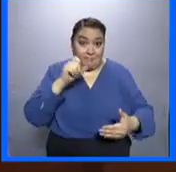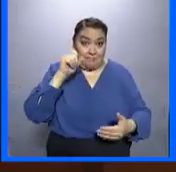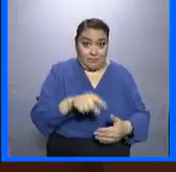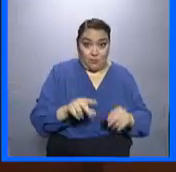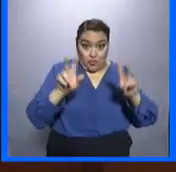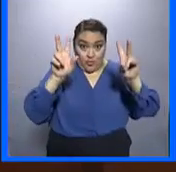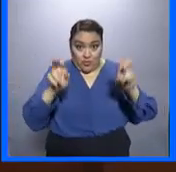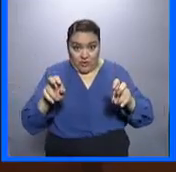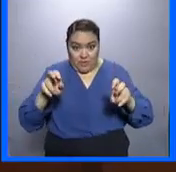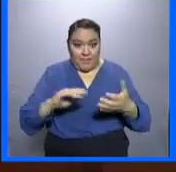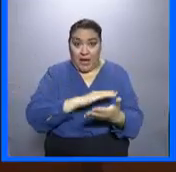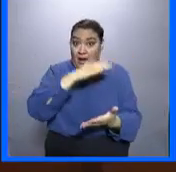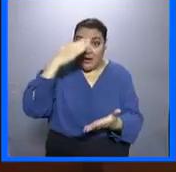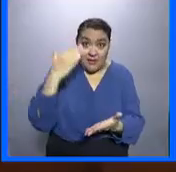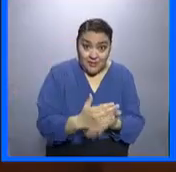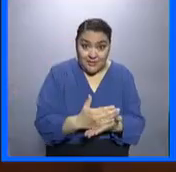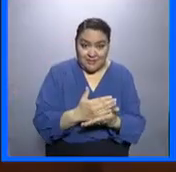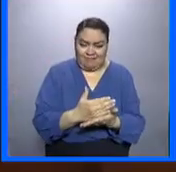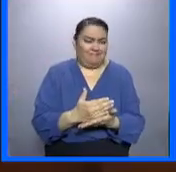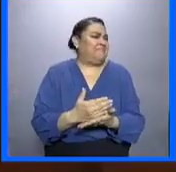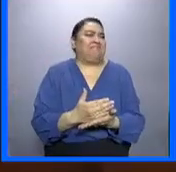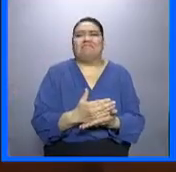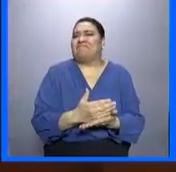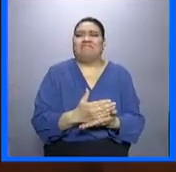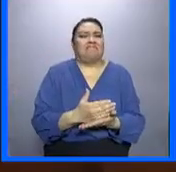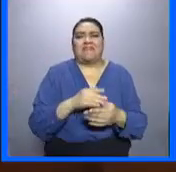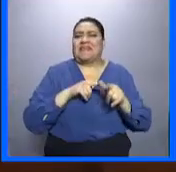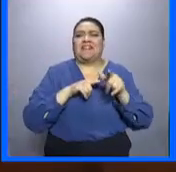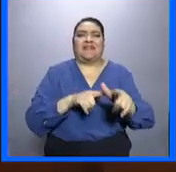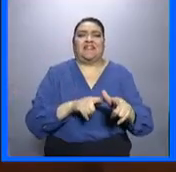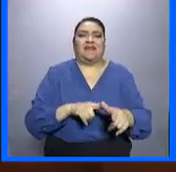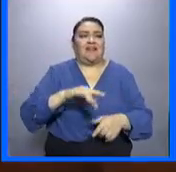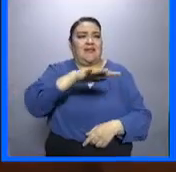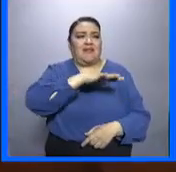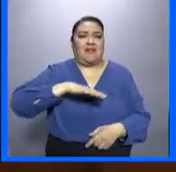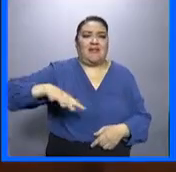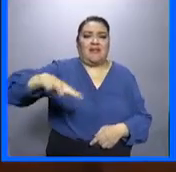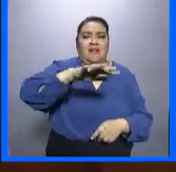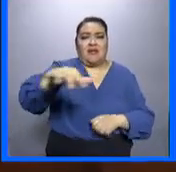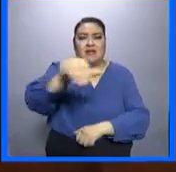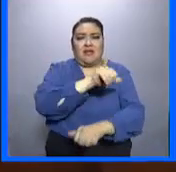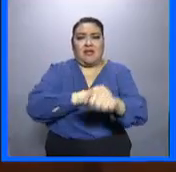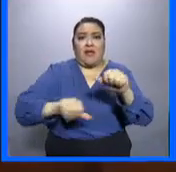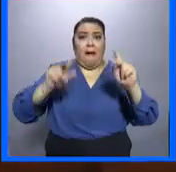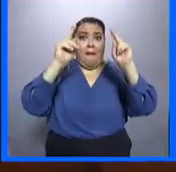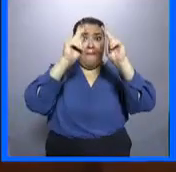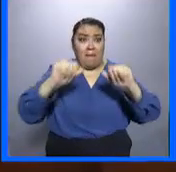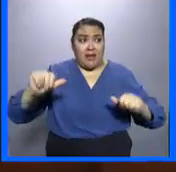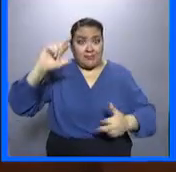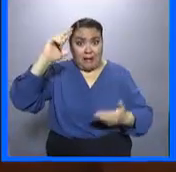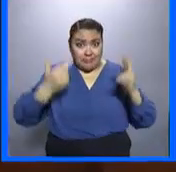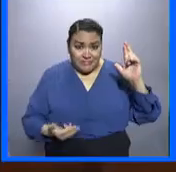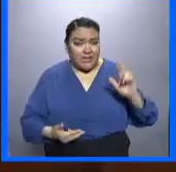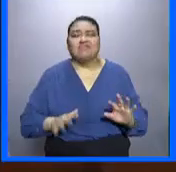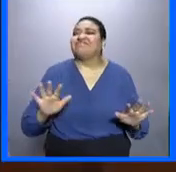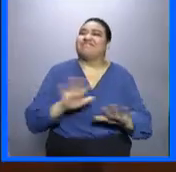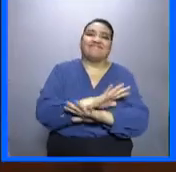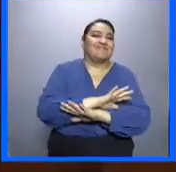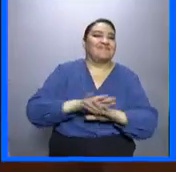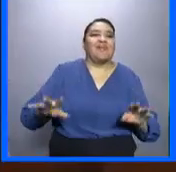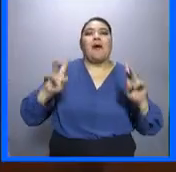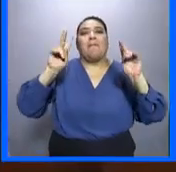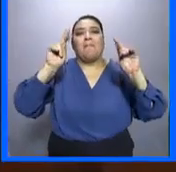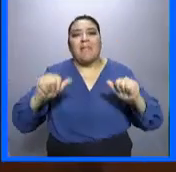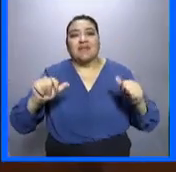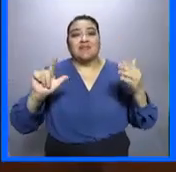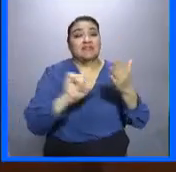referido no se suspendió. La paz social no se vulneró. El Estado